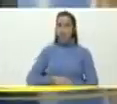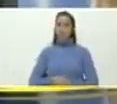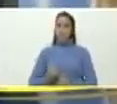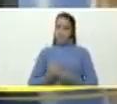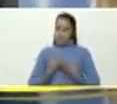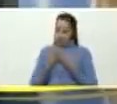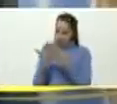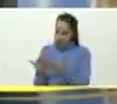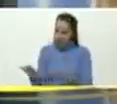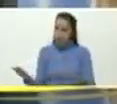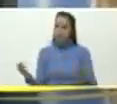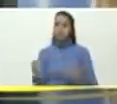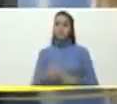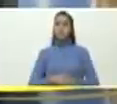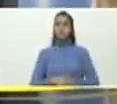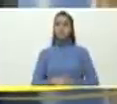expresar